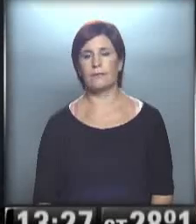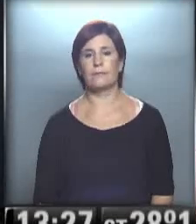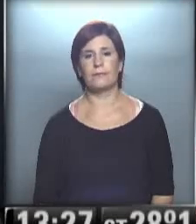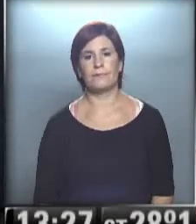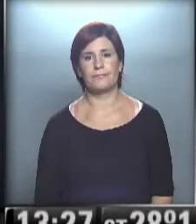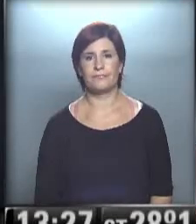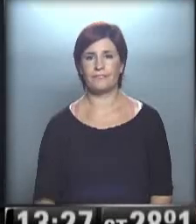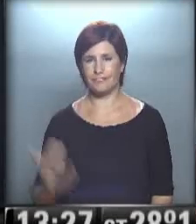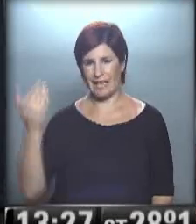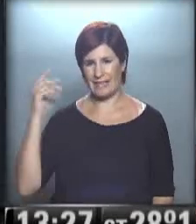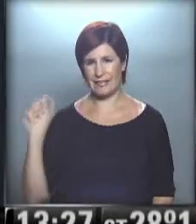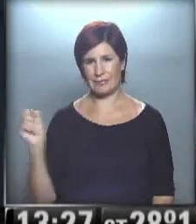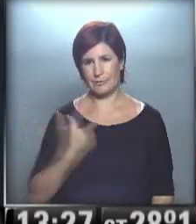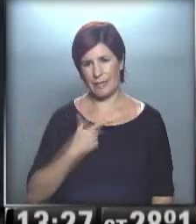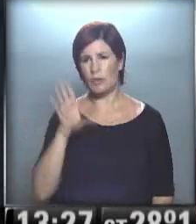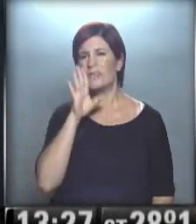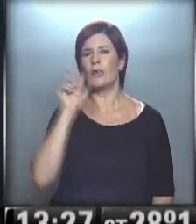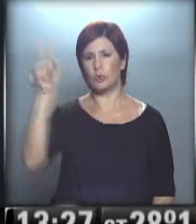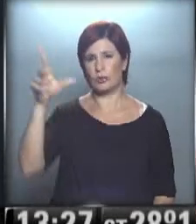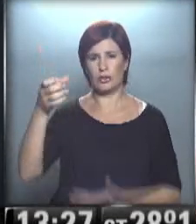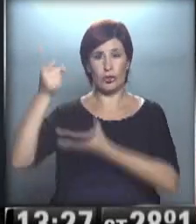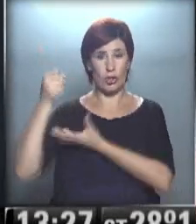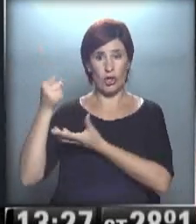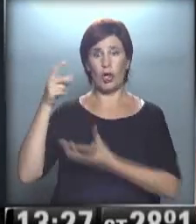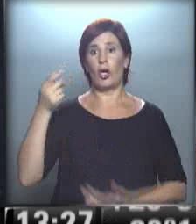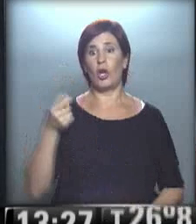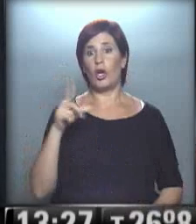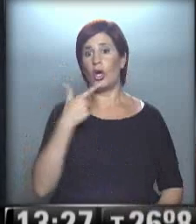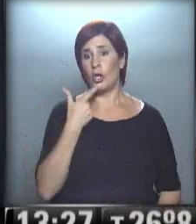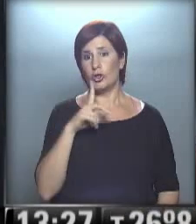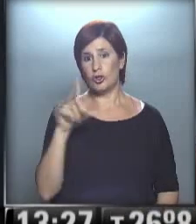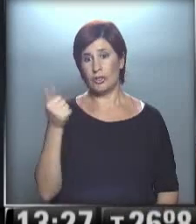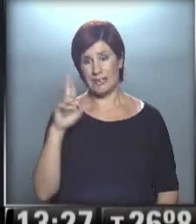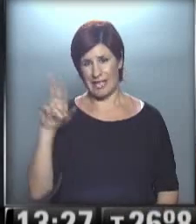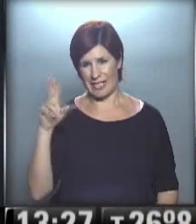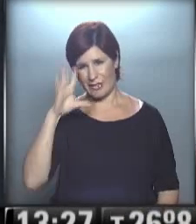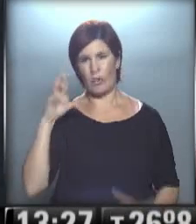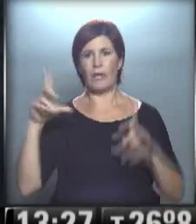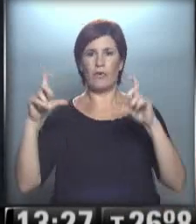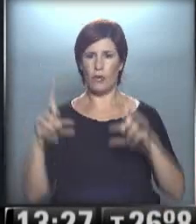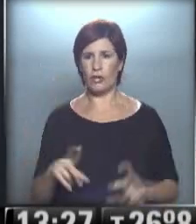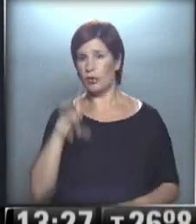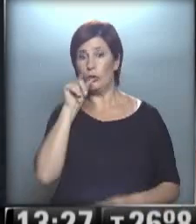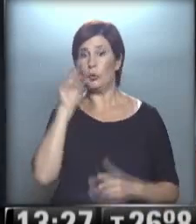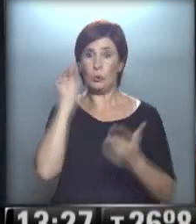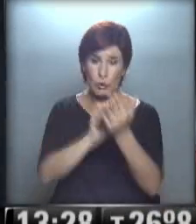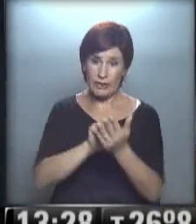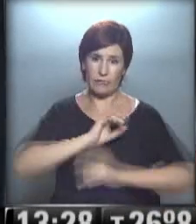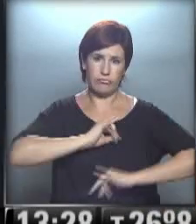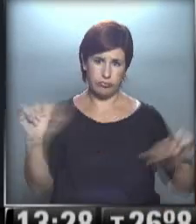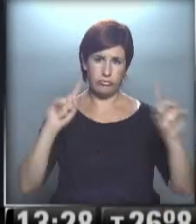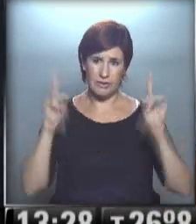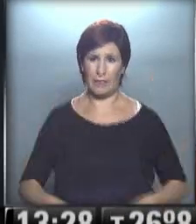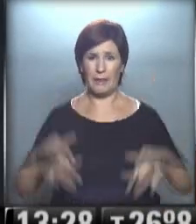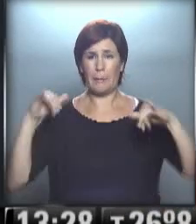coletazos de la entrega de los premios Oscar, claro, después de la autofoto retuiteada por Ellen DeGeneres, después del boom del pizzero y lo que recaudó por esas pizzas en el